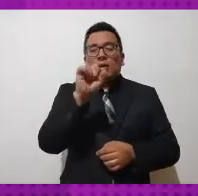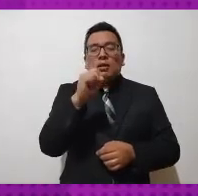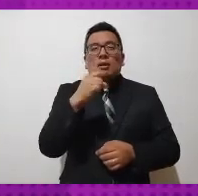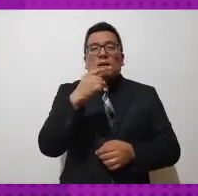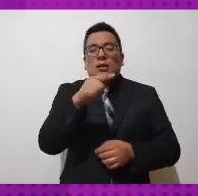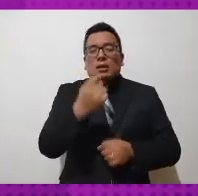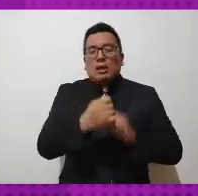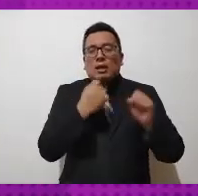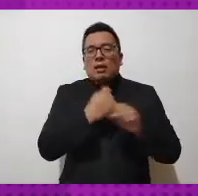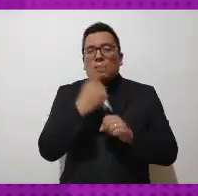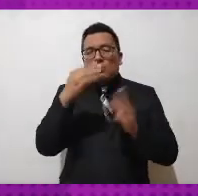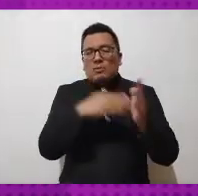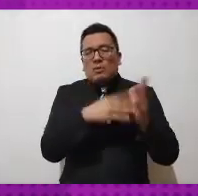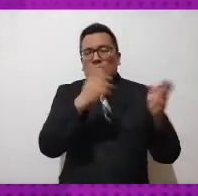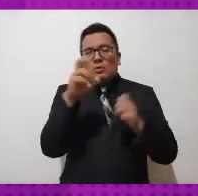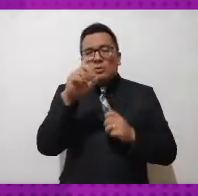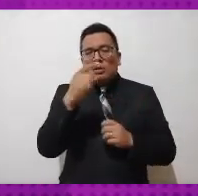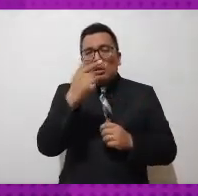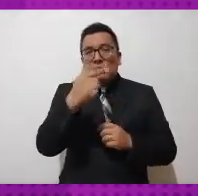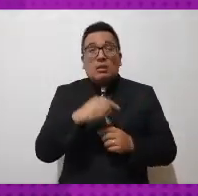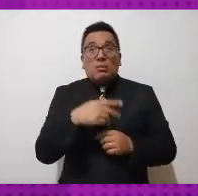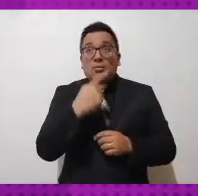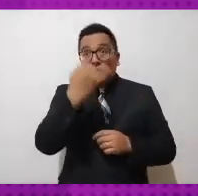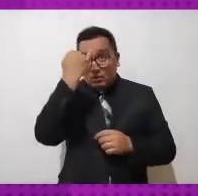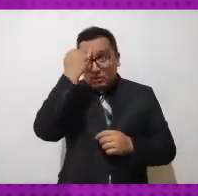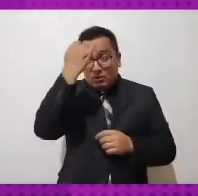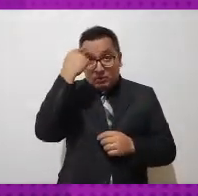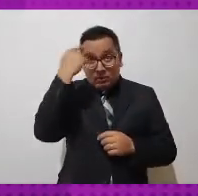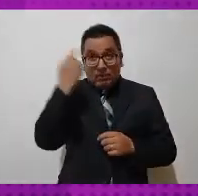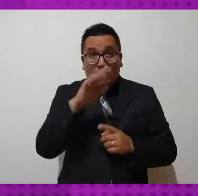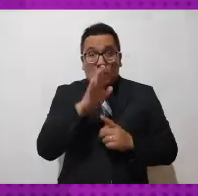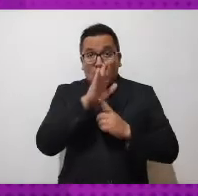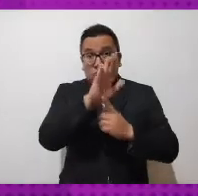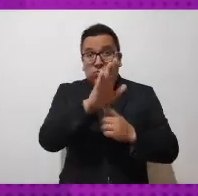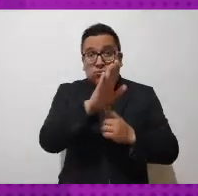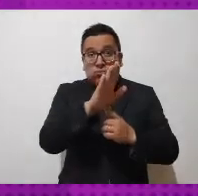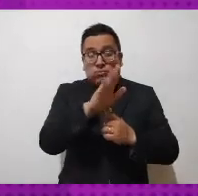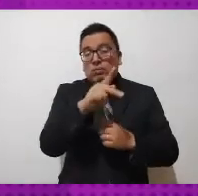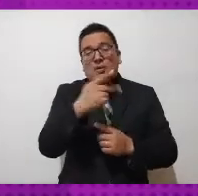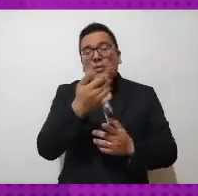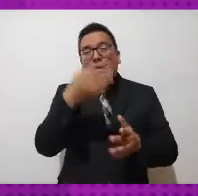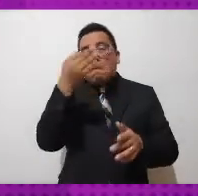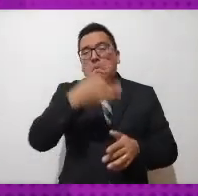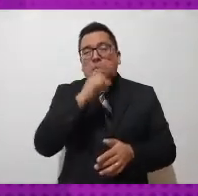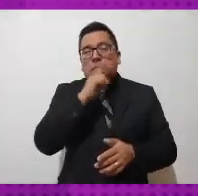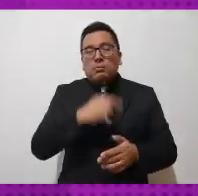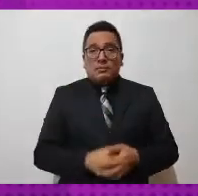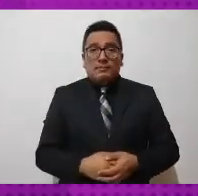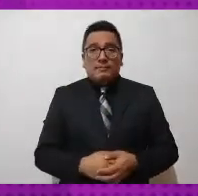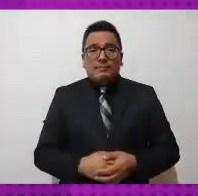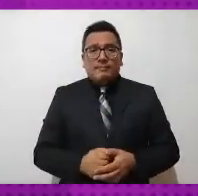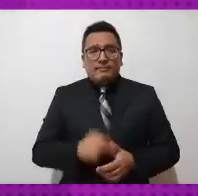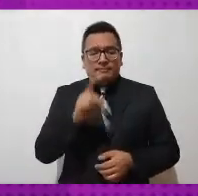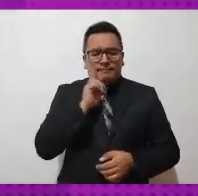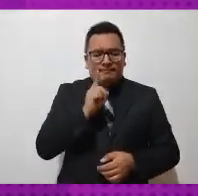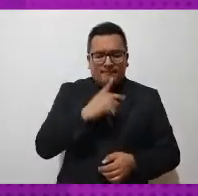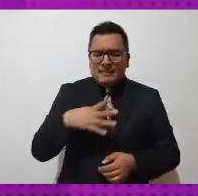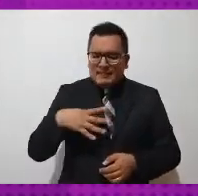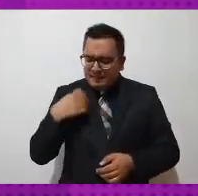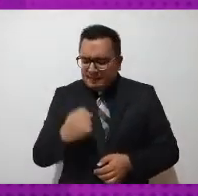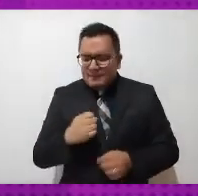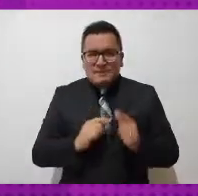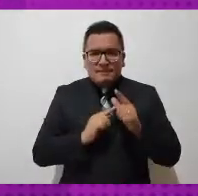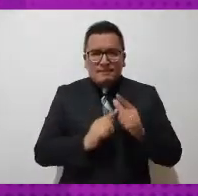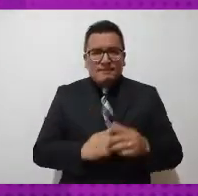1937 presenta una iniciativa que no fue aceptada, ¿no? Entonces la lucha ella continuó